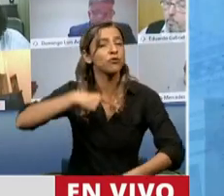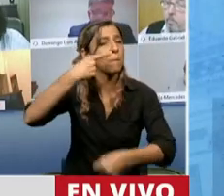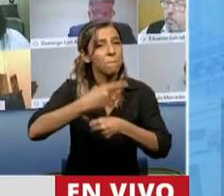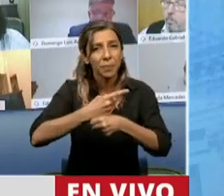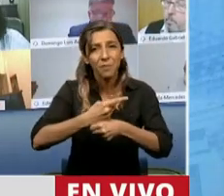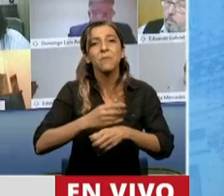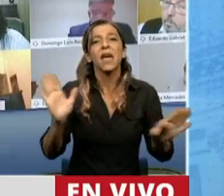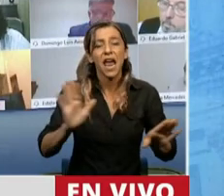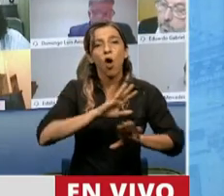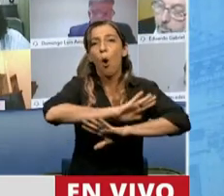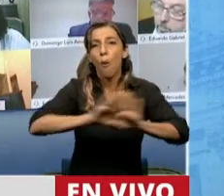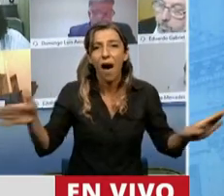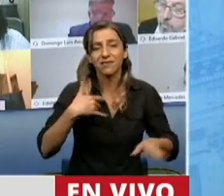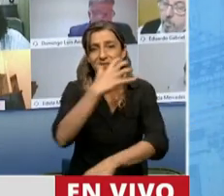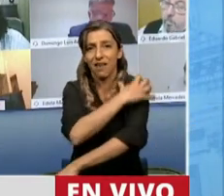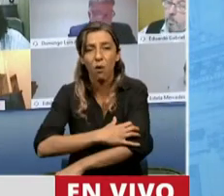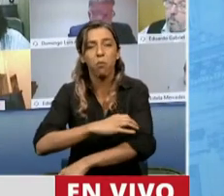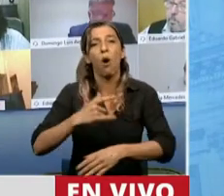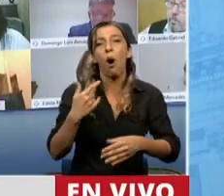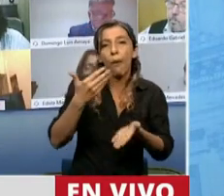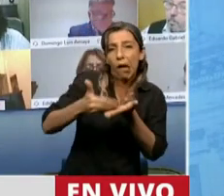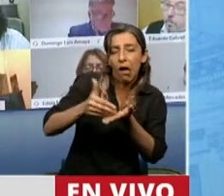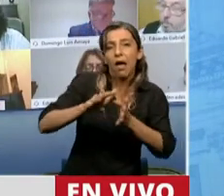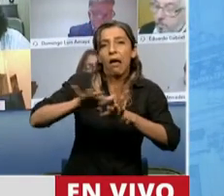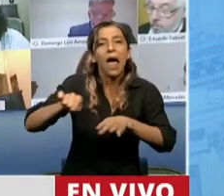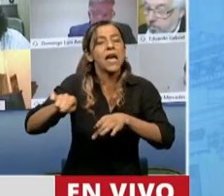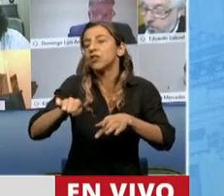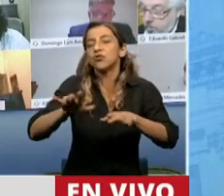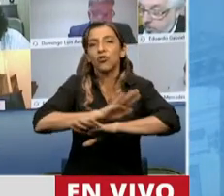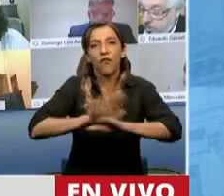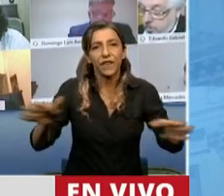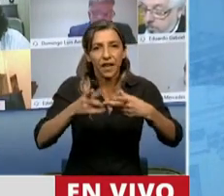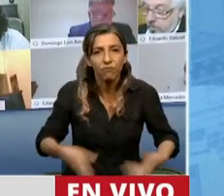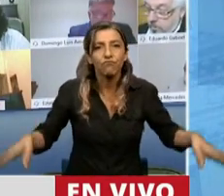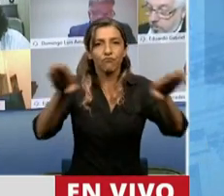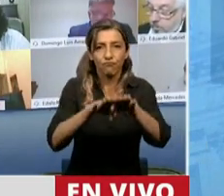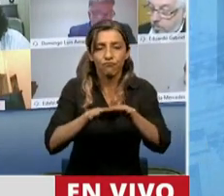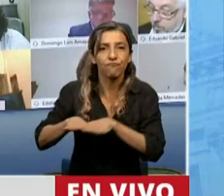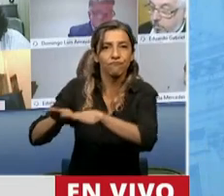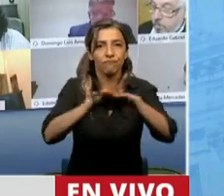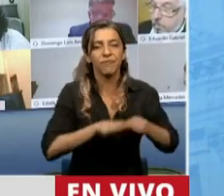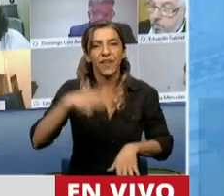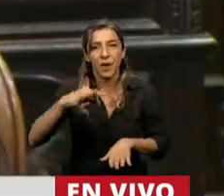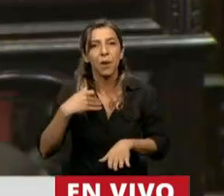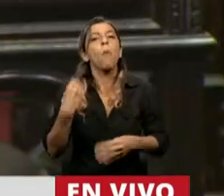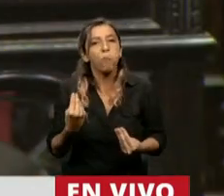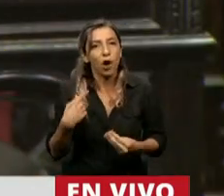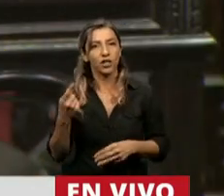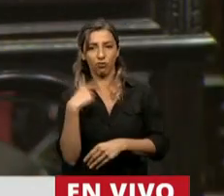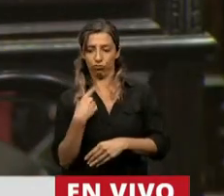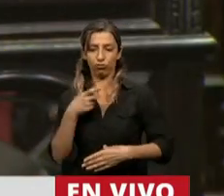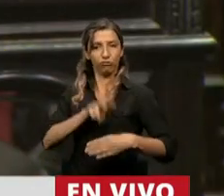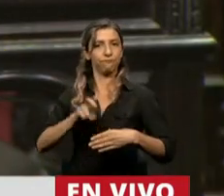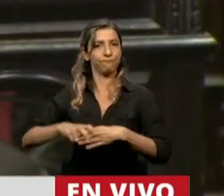marginalidad y que es la de la pobreza, señor presidente. En eso nos comprometemos, por eso nos quedamos en este país, por eso habitamos estas bancas, por eso queremos que les